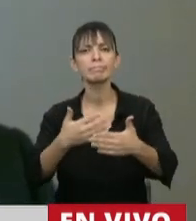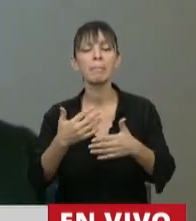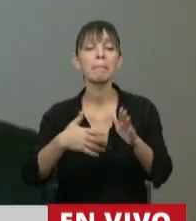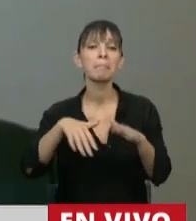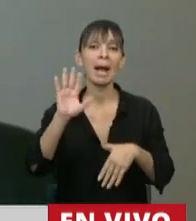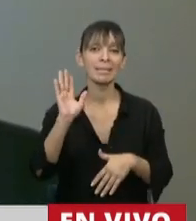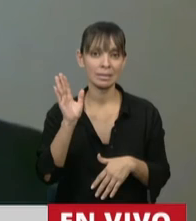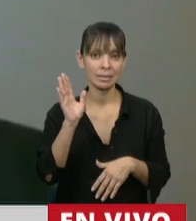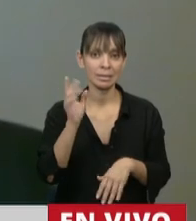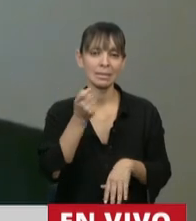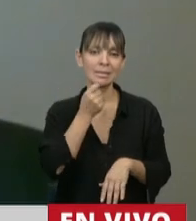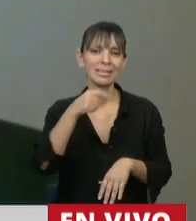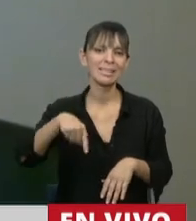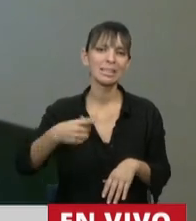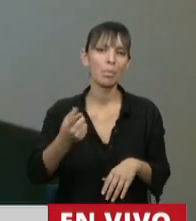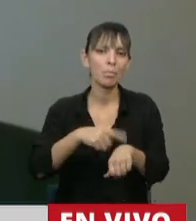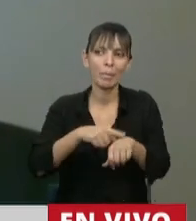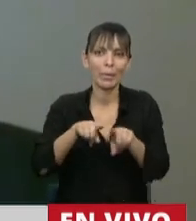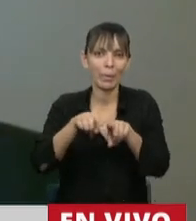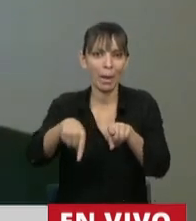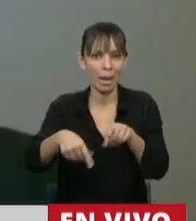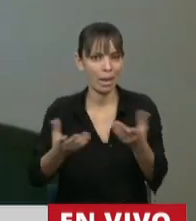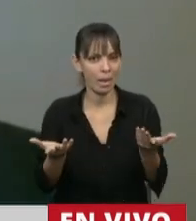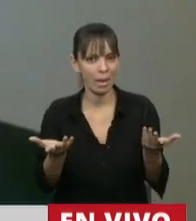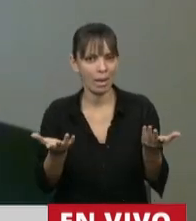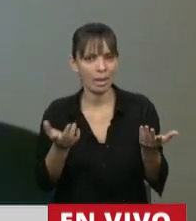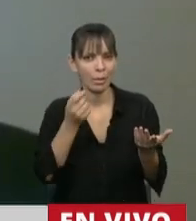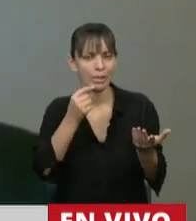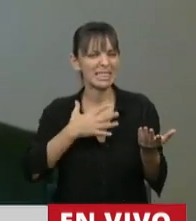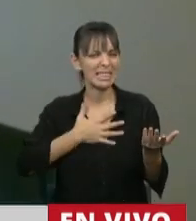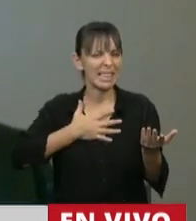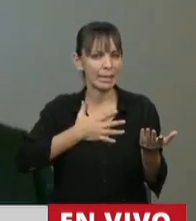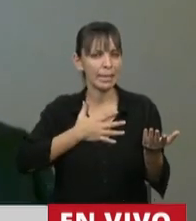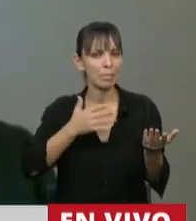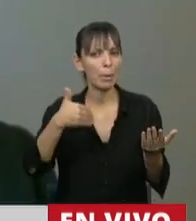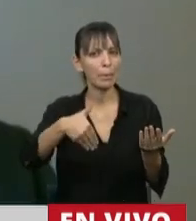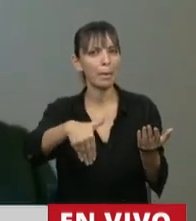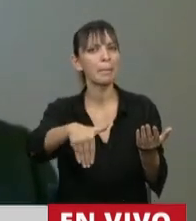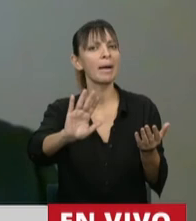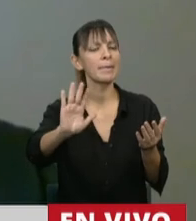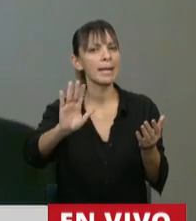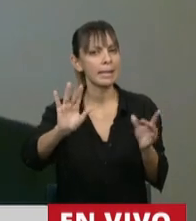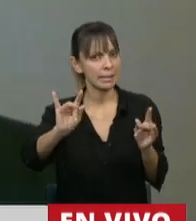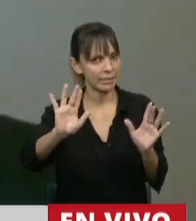cuando estamos en la situación que estamos y cuando avizoramos la situación que avizoramos.